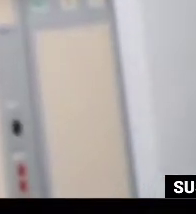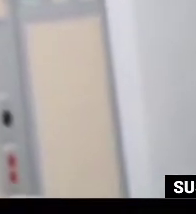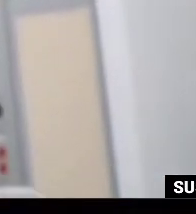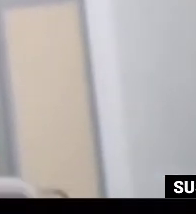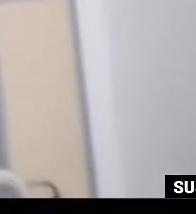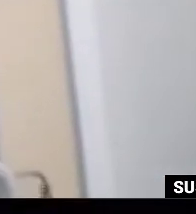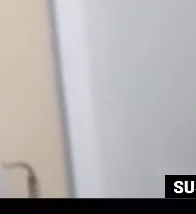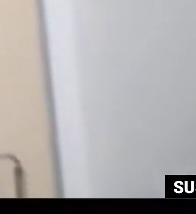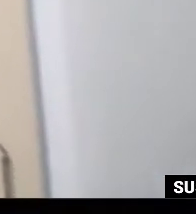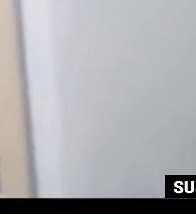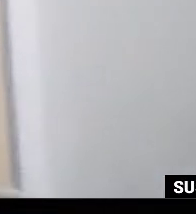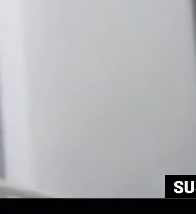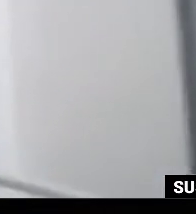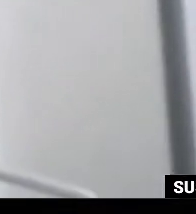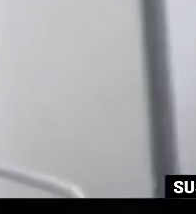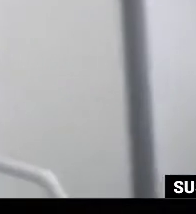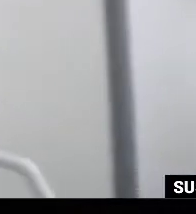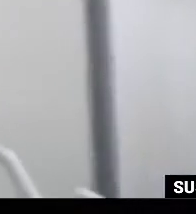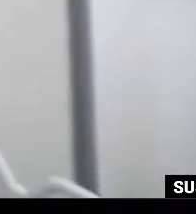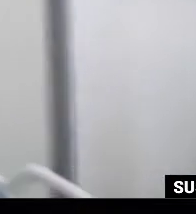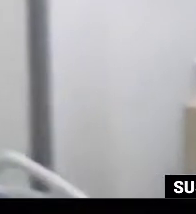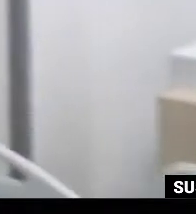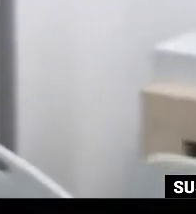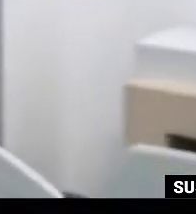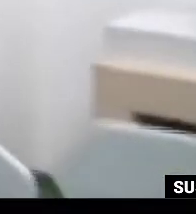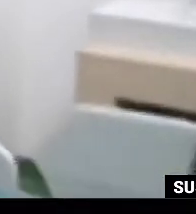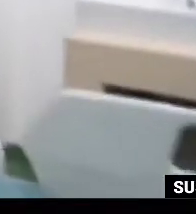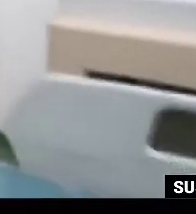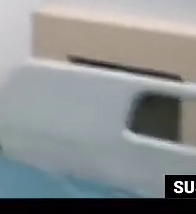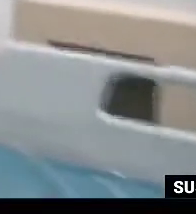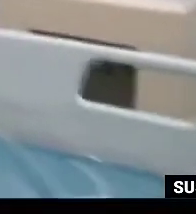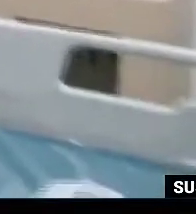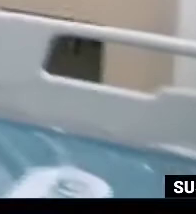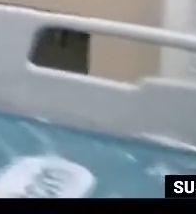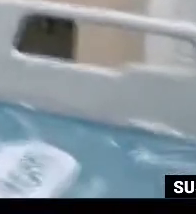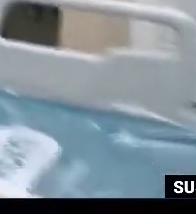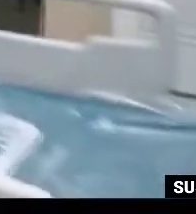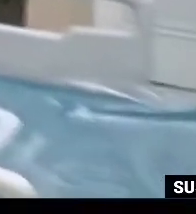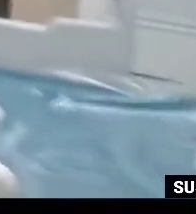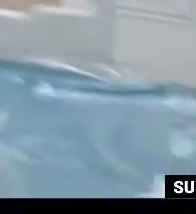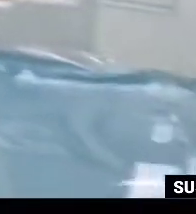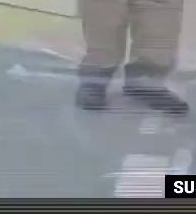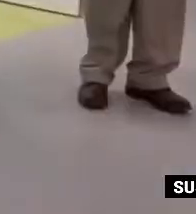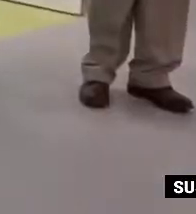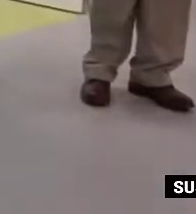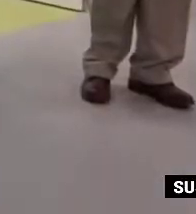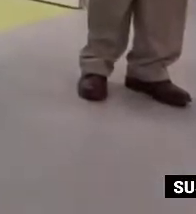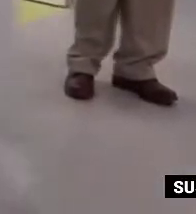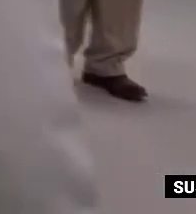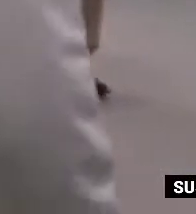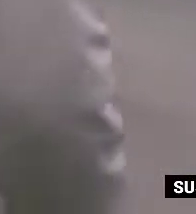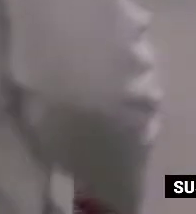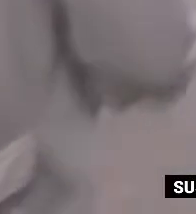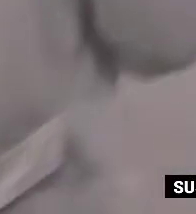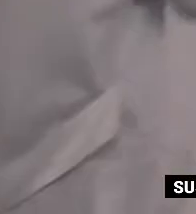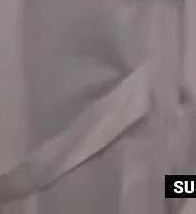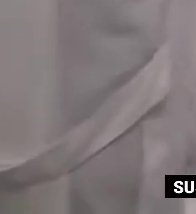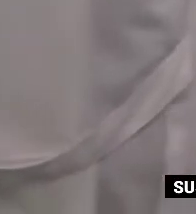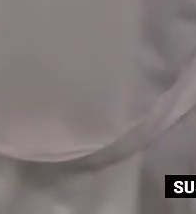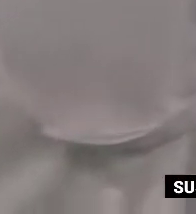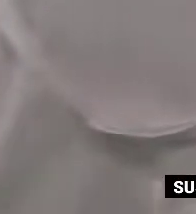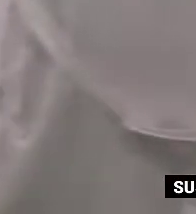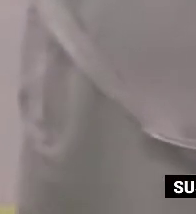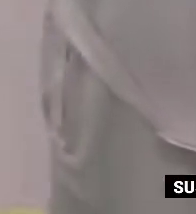el señor Jorge, está con una arritmia, lo detectamos inmediatamente. Y la importancia del